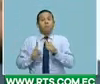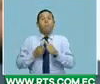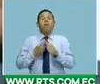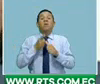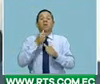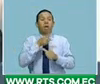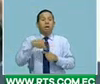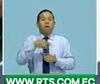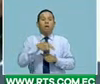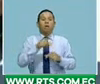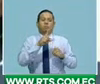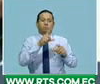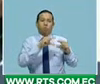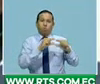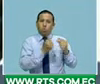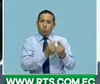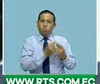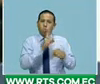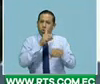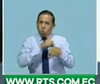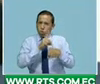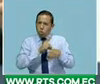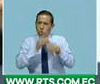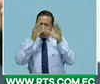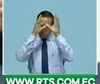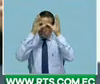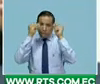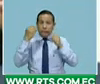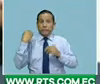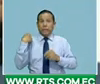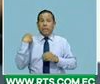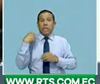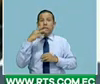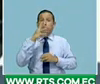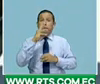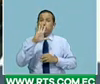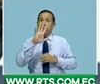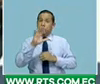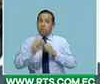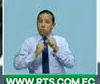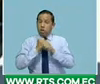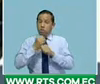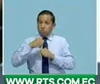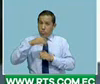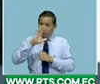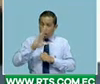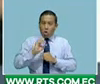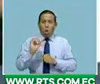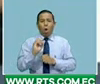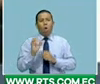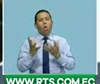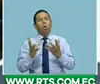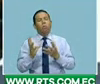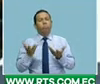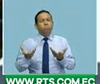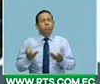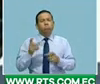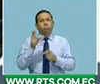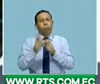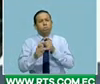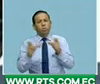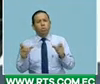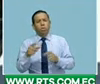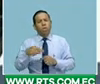personal médico, aquellas personas de más de 65 años de edad, aquellas personas, o de 65 en adelante, aquellas personas